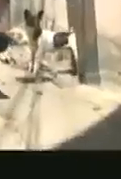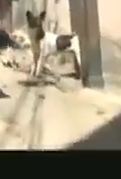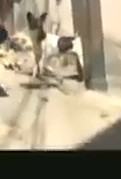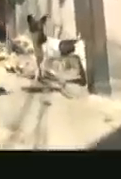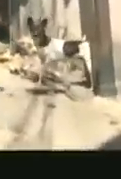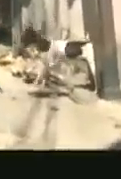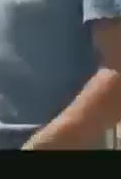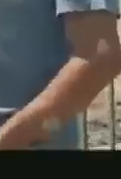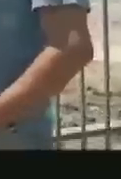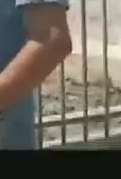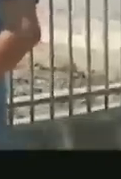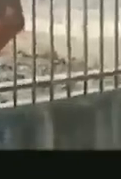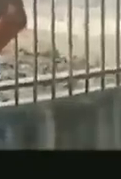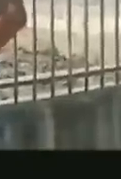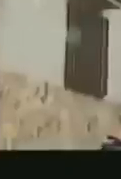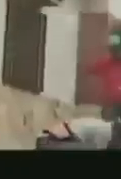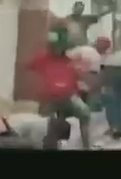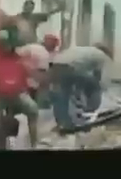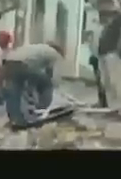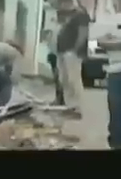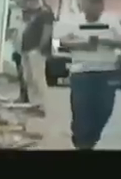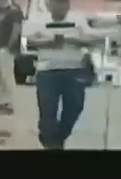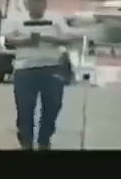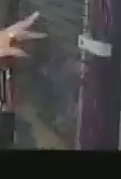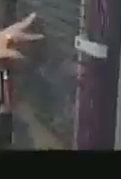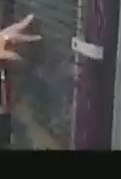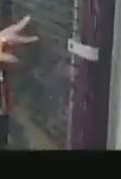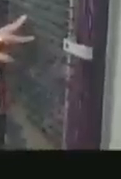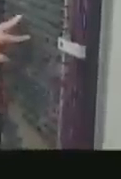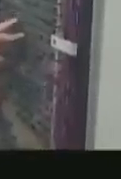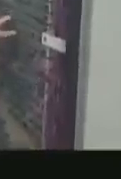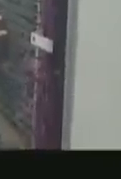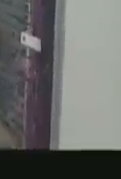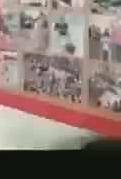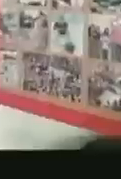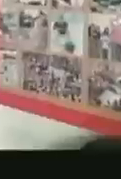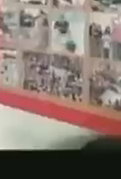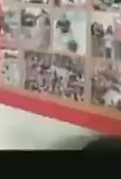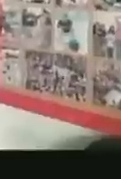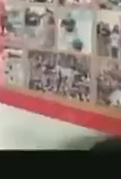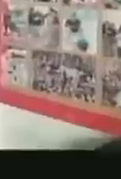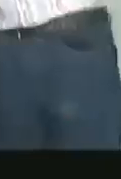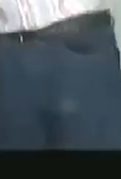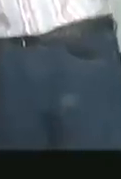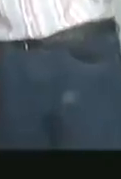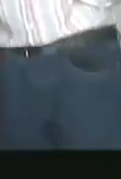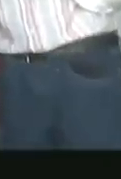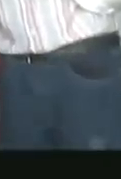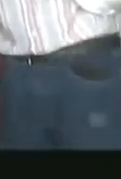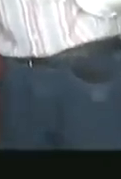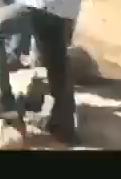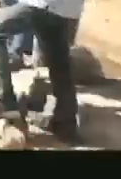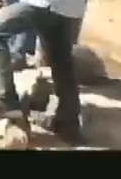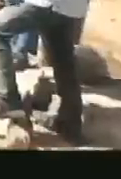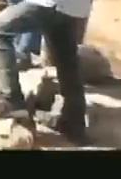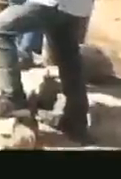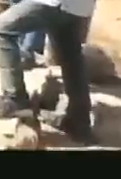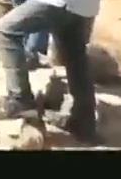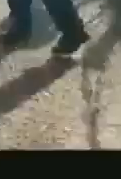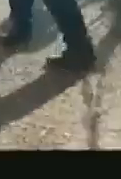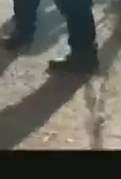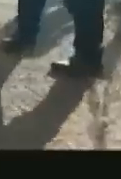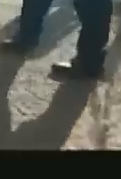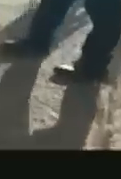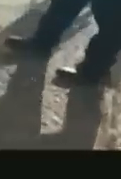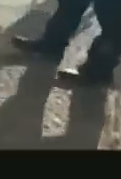La comunidad está activa y presente en cada uno de nuestros casos. Hemos demostrado que el recurso más poderoso no es el dinero, sino